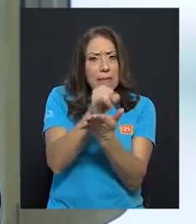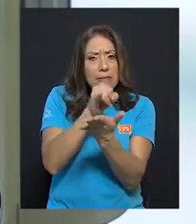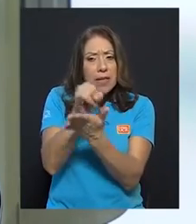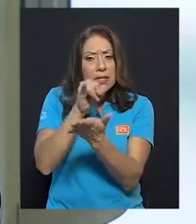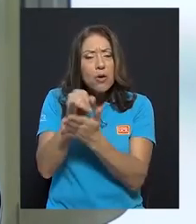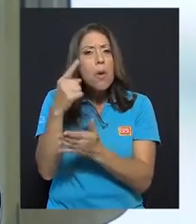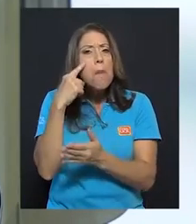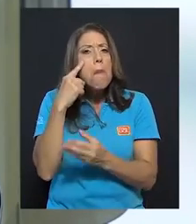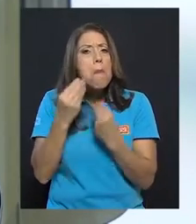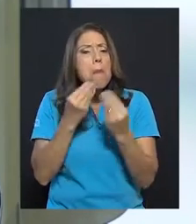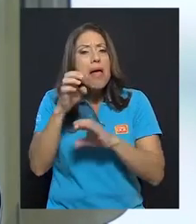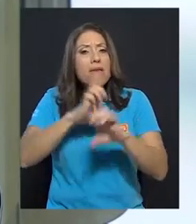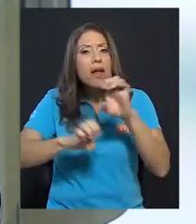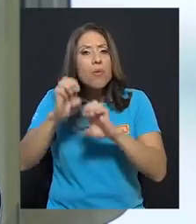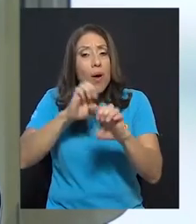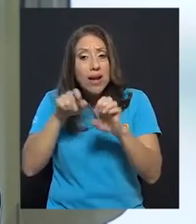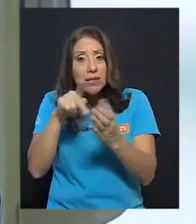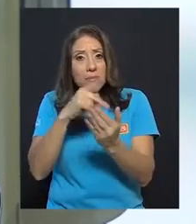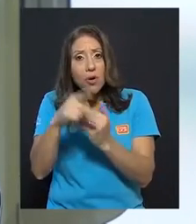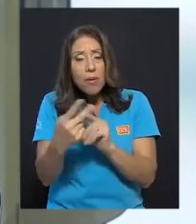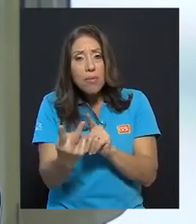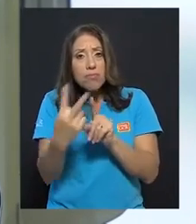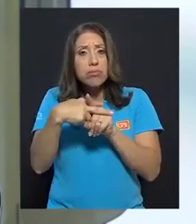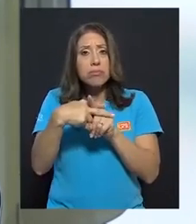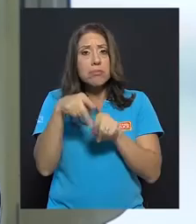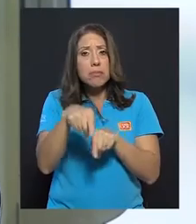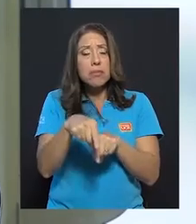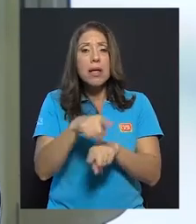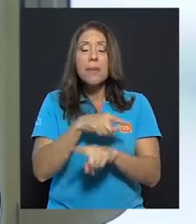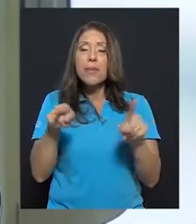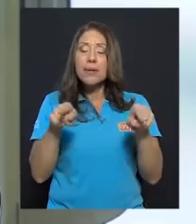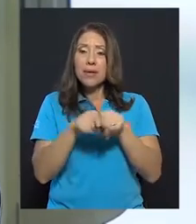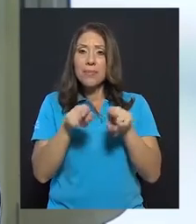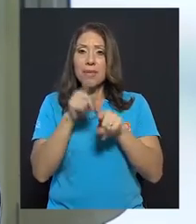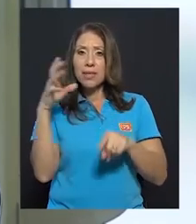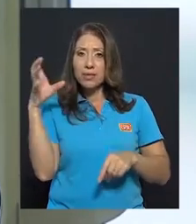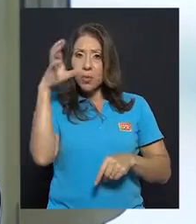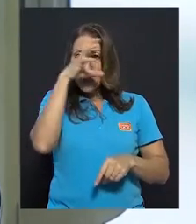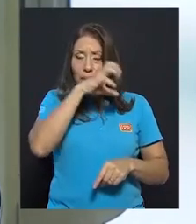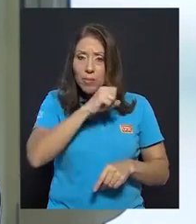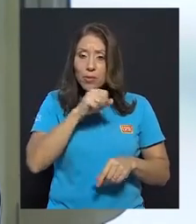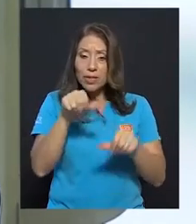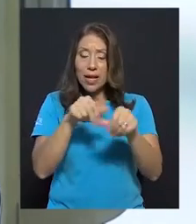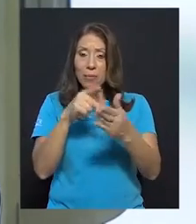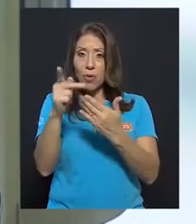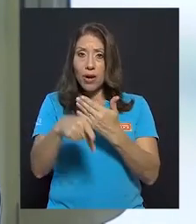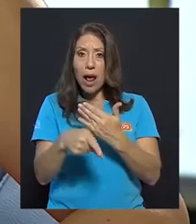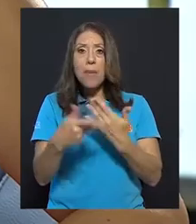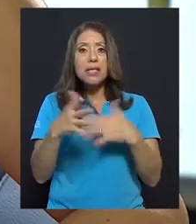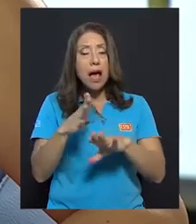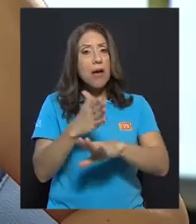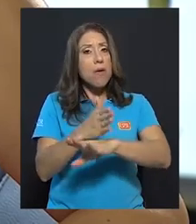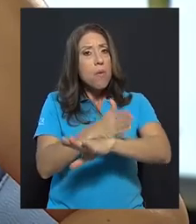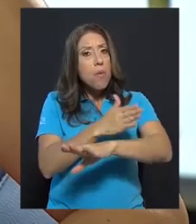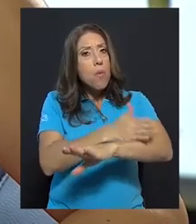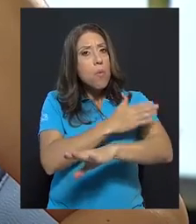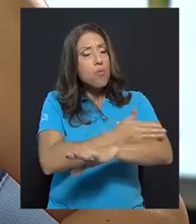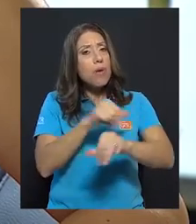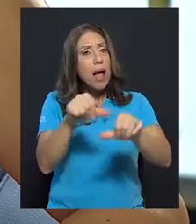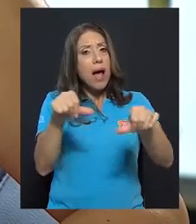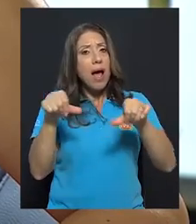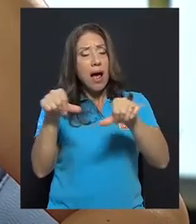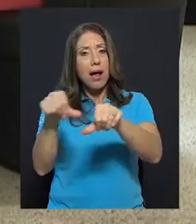programa y determinamos que hay ciertas áreas importantes o ciertas áreas de mejora en el programa. Y es ahí